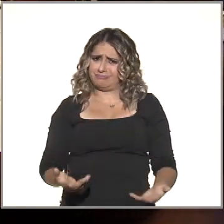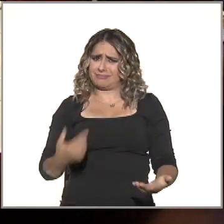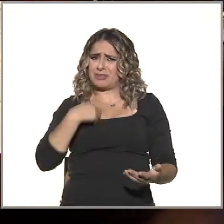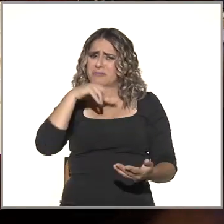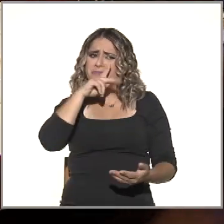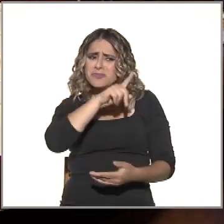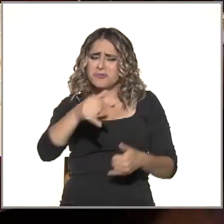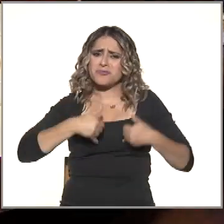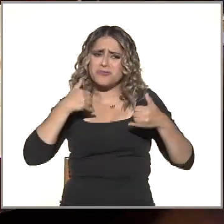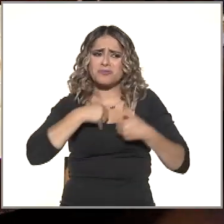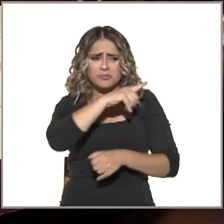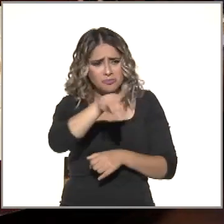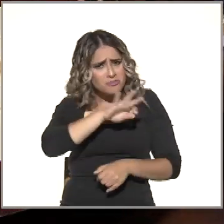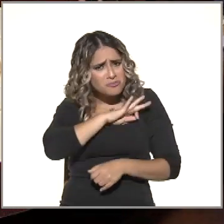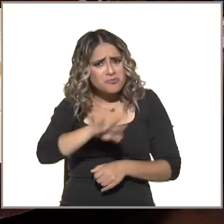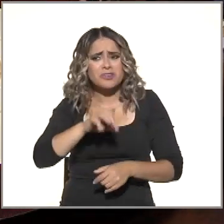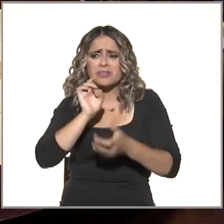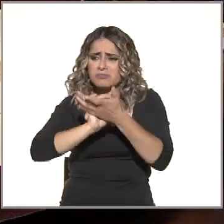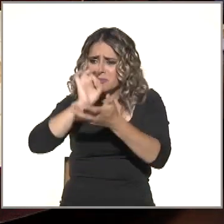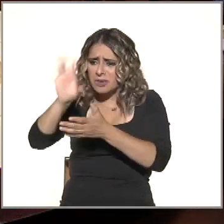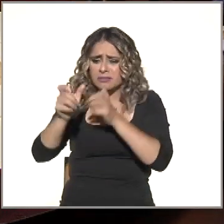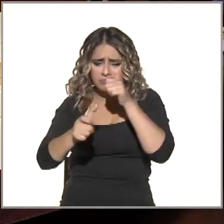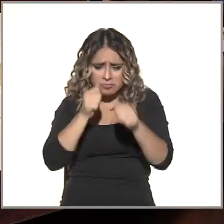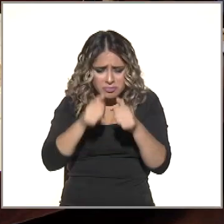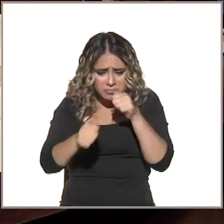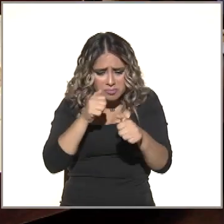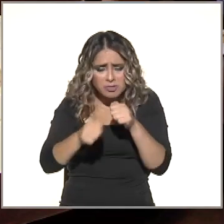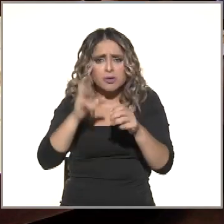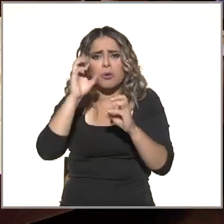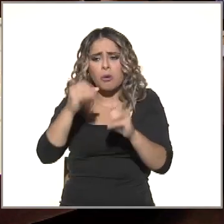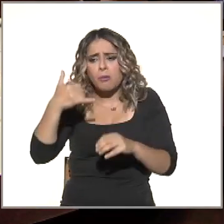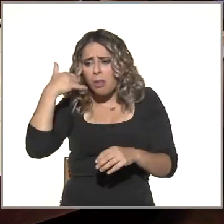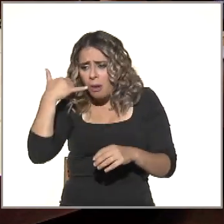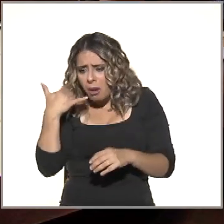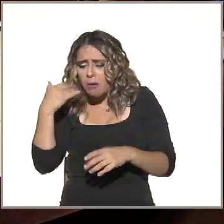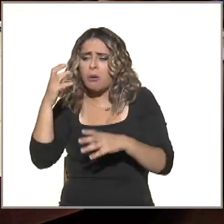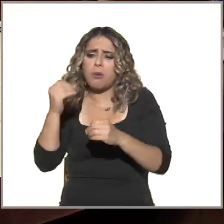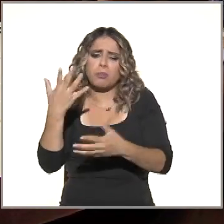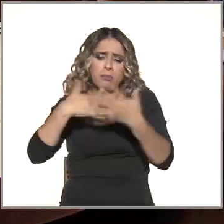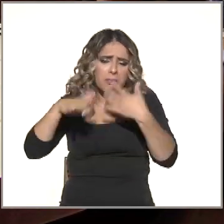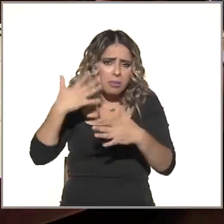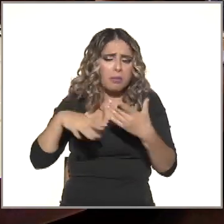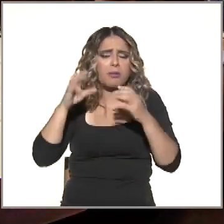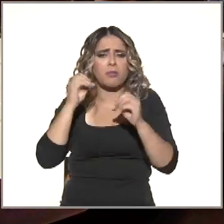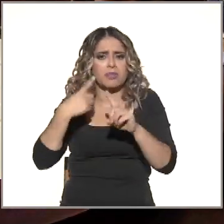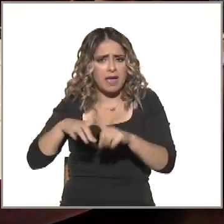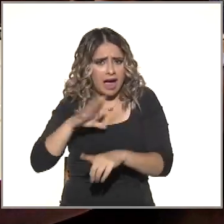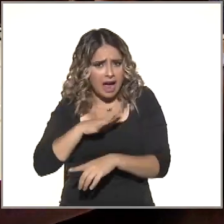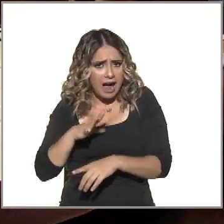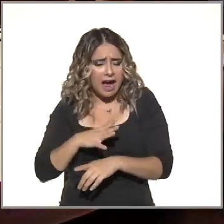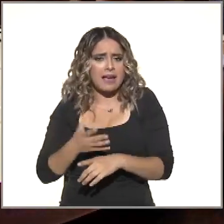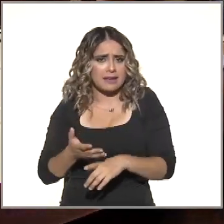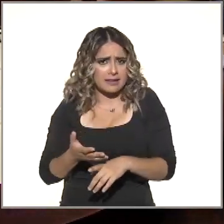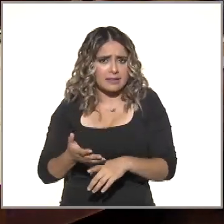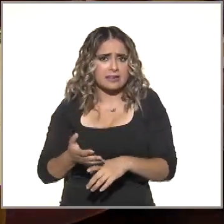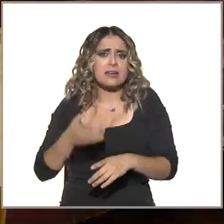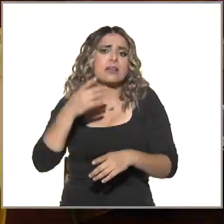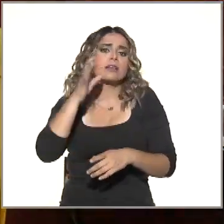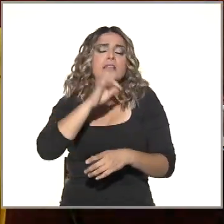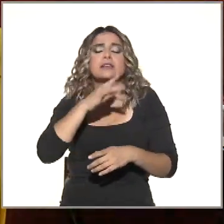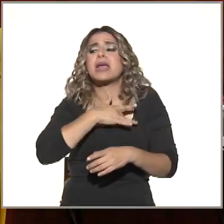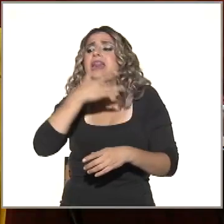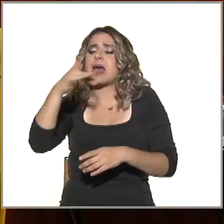de hablar. Y entiendo que para un mensaje sencillito baste con un